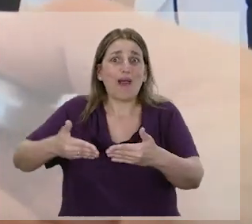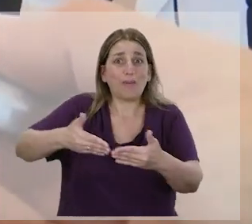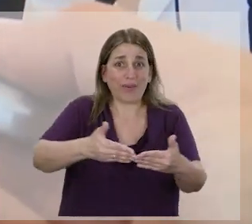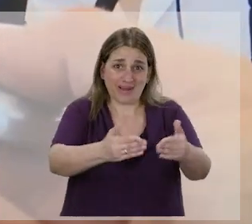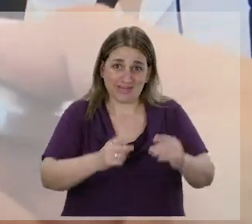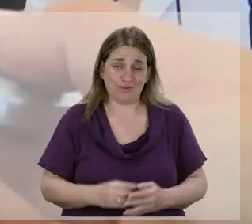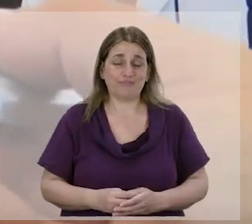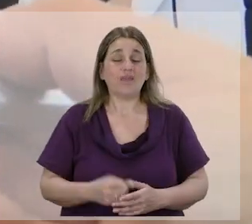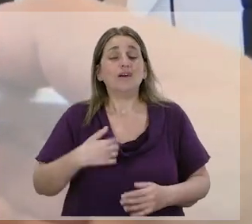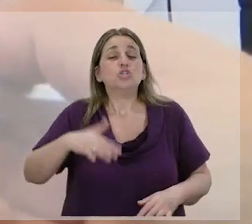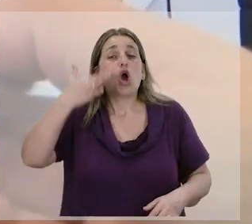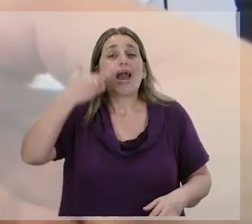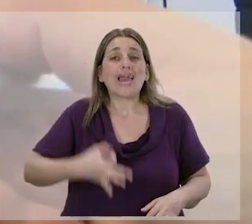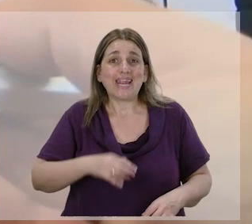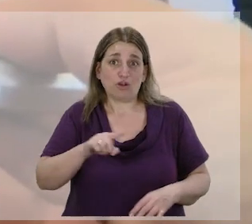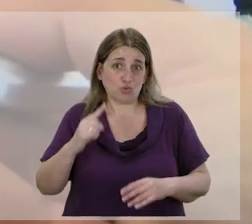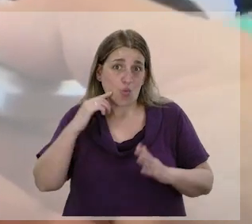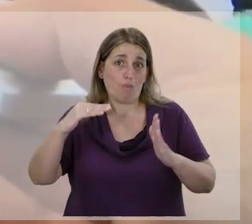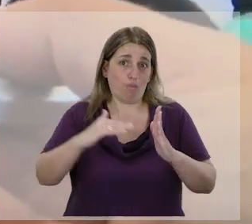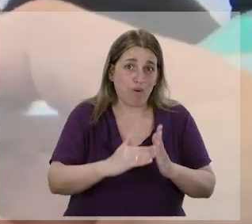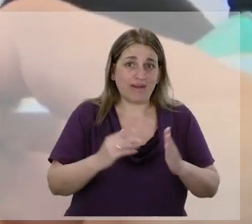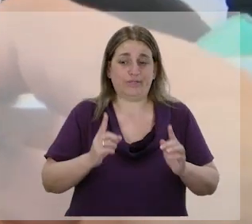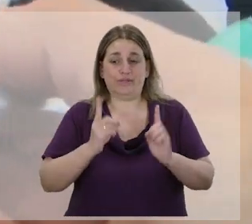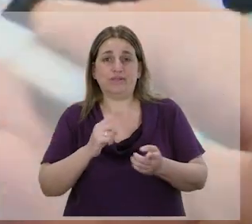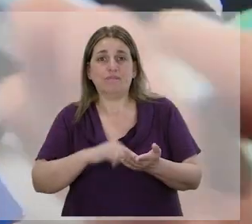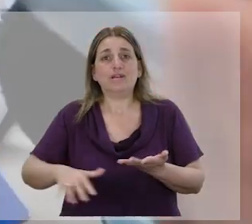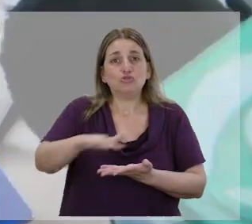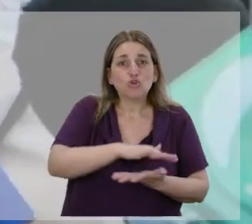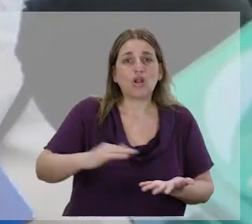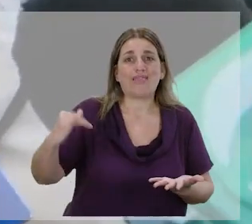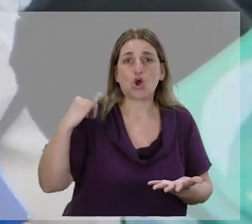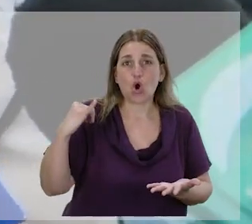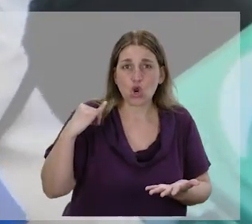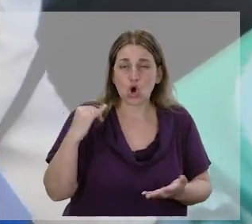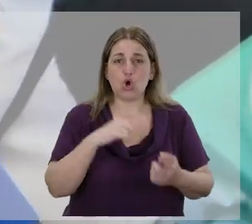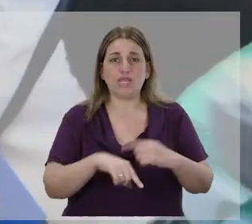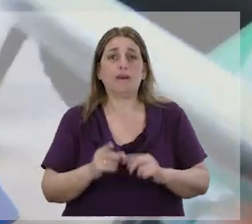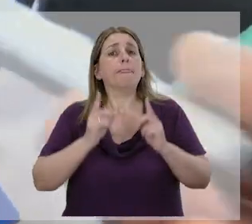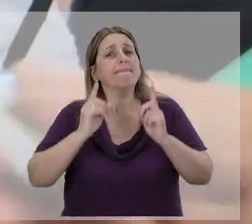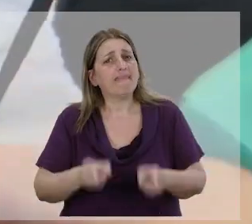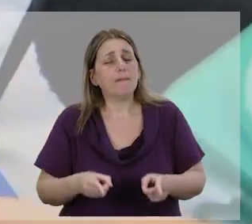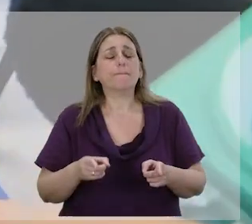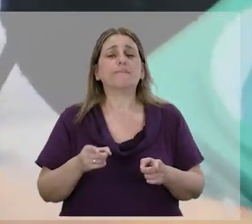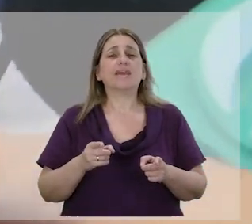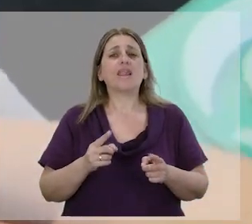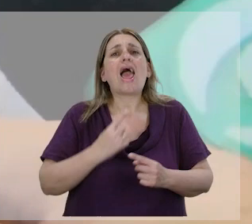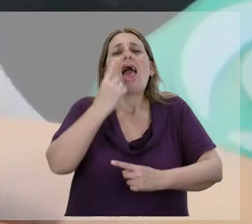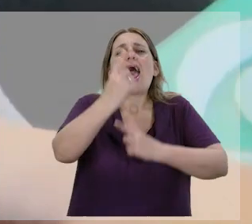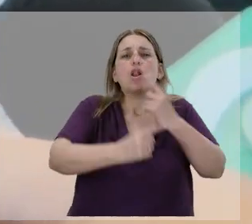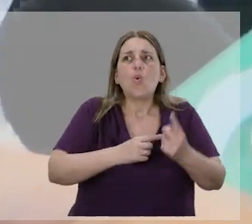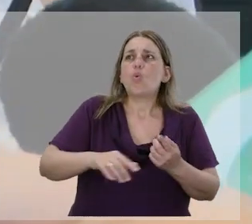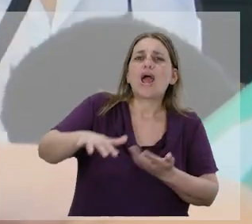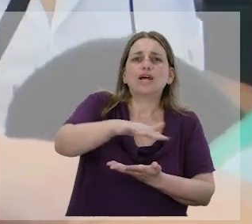navegación. Yo creo que el puerto de Nueva Palmira, la zona de Colonia y seguramente